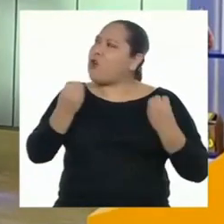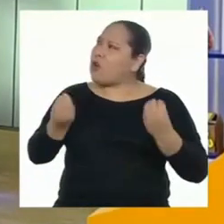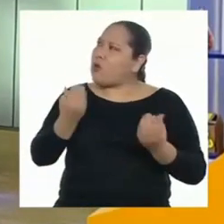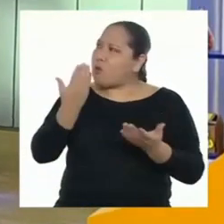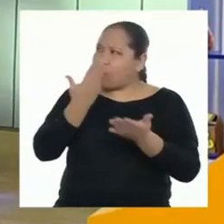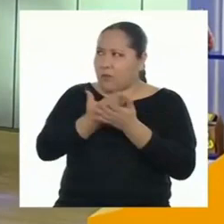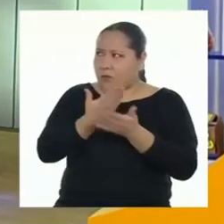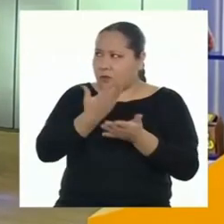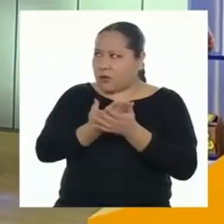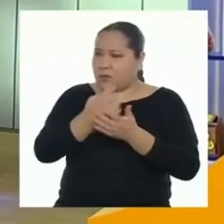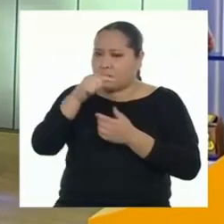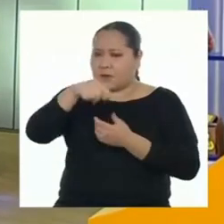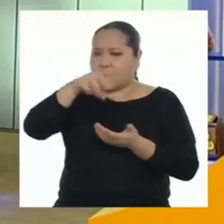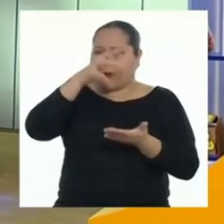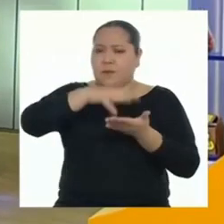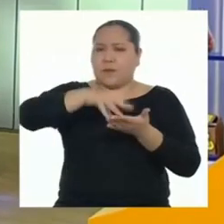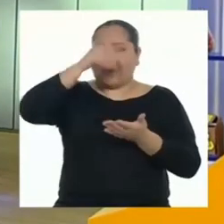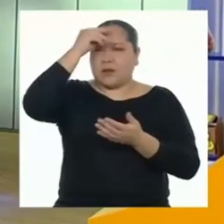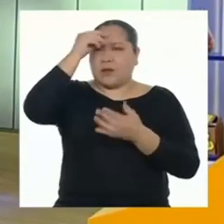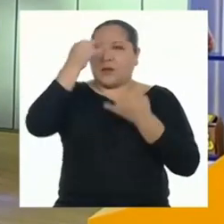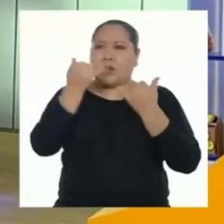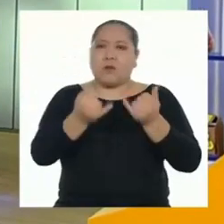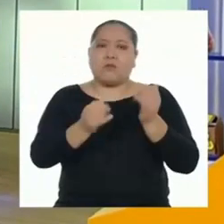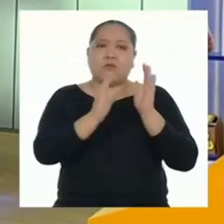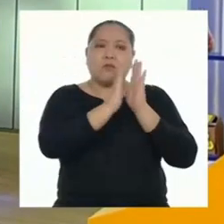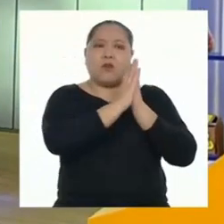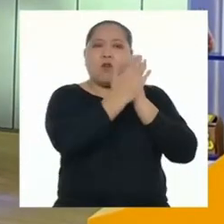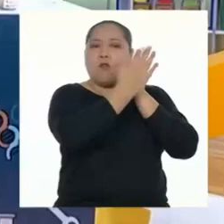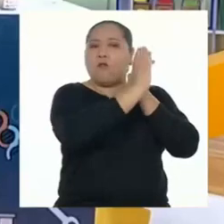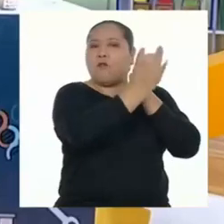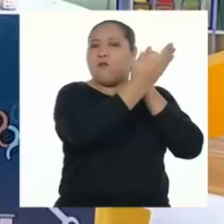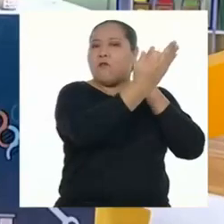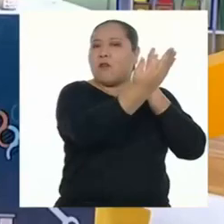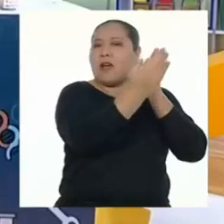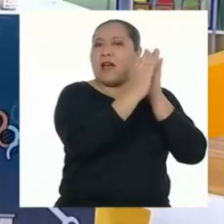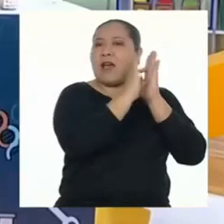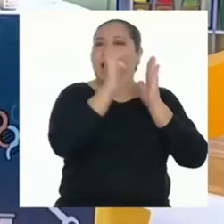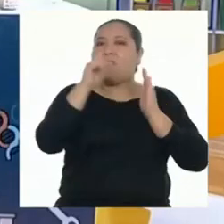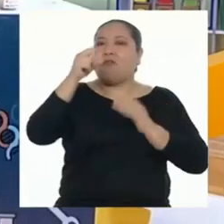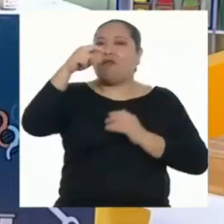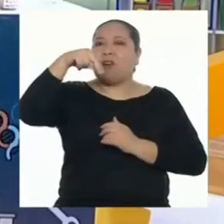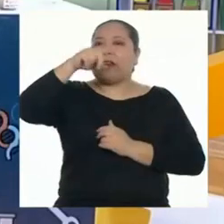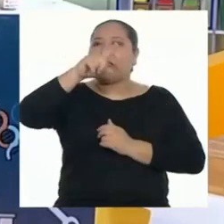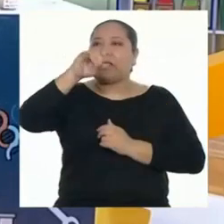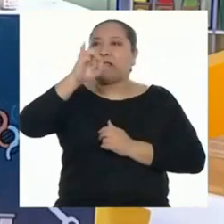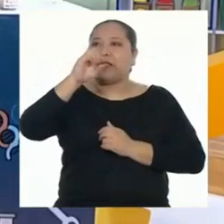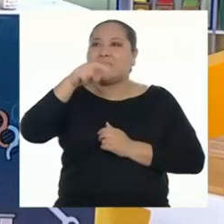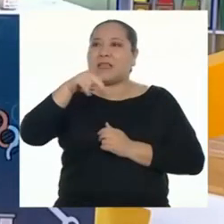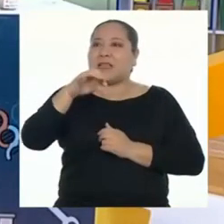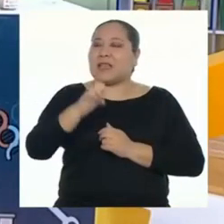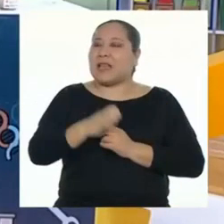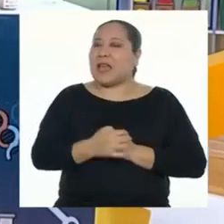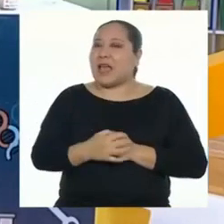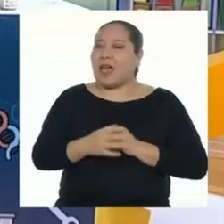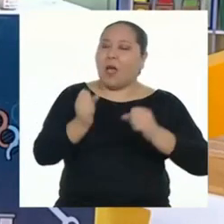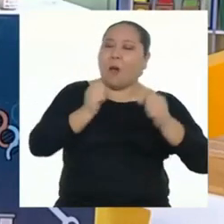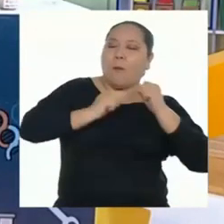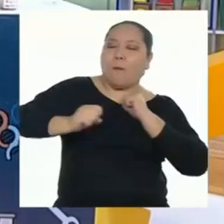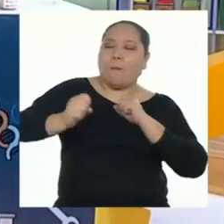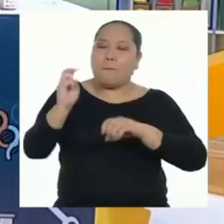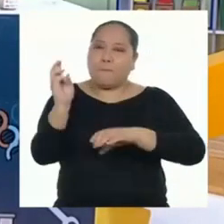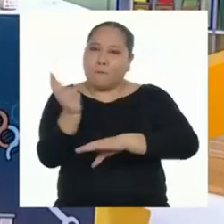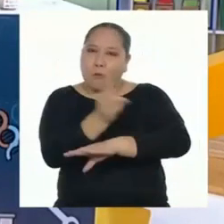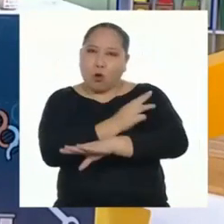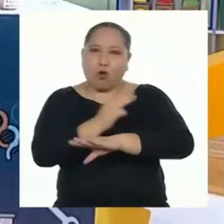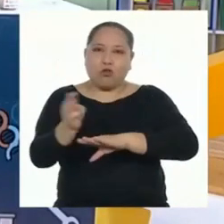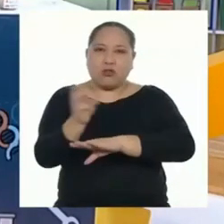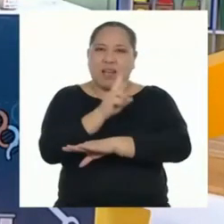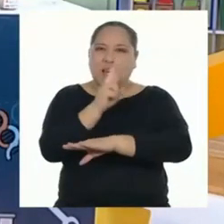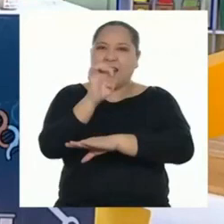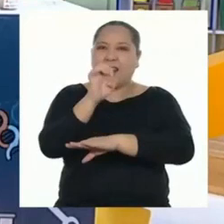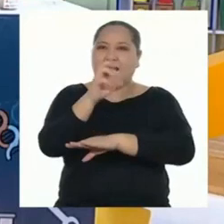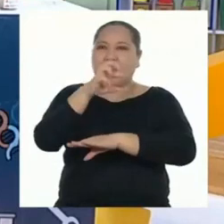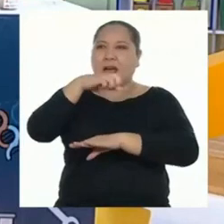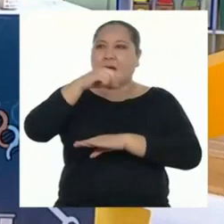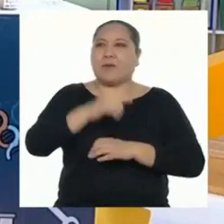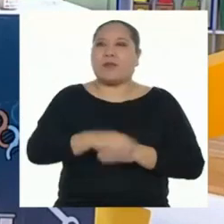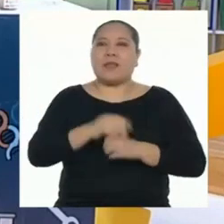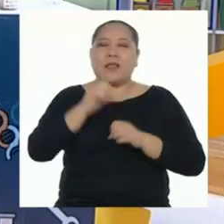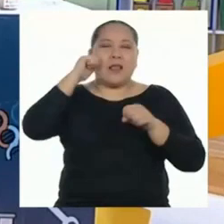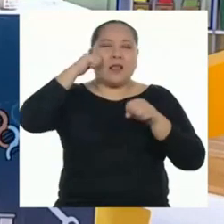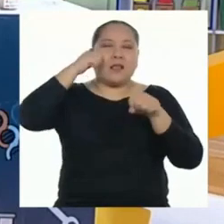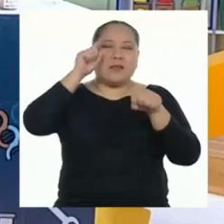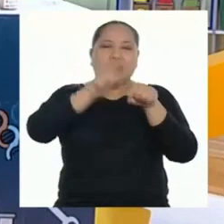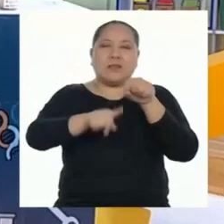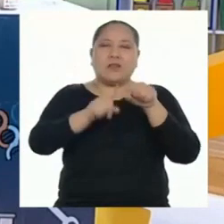nuestro aprendizaje el día de hoy? ¿En un fanzine? ¿En componer el rap de la cebolla? ¿O en cultivar una inmensa